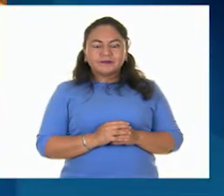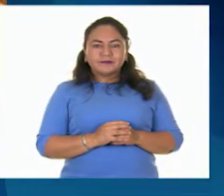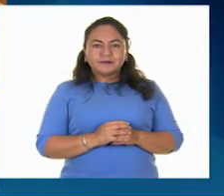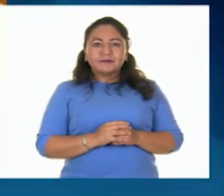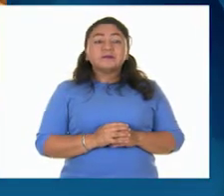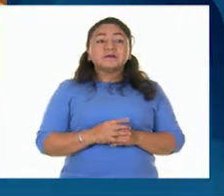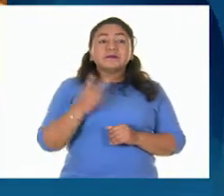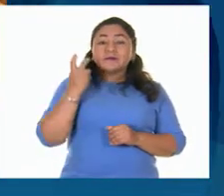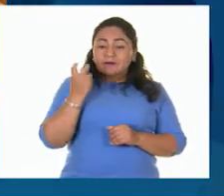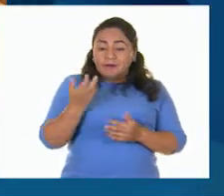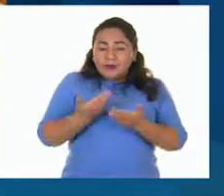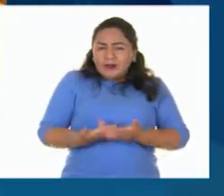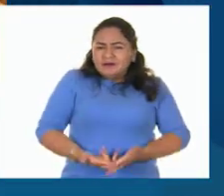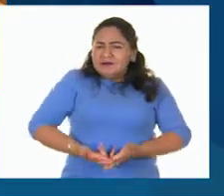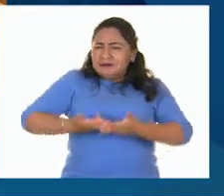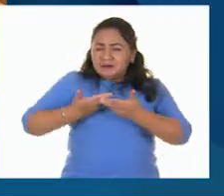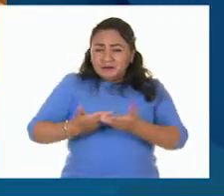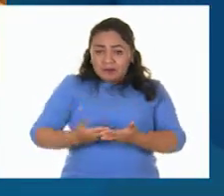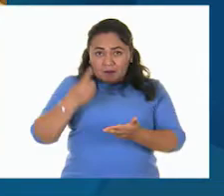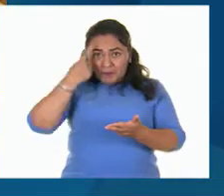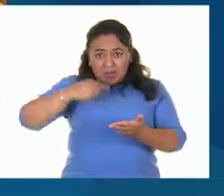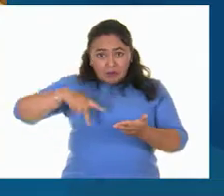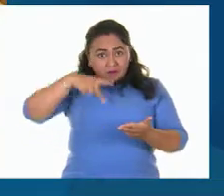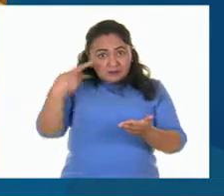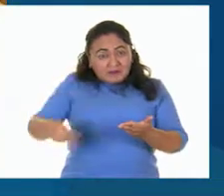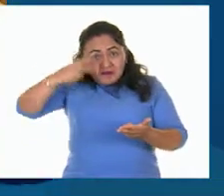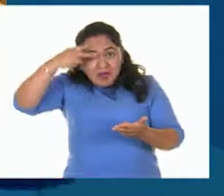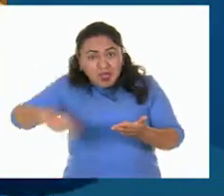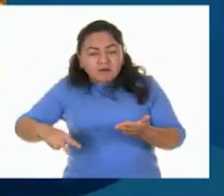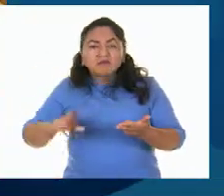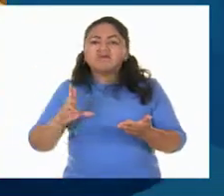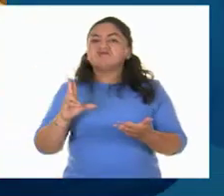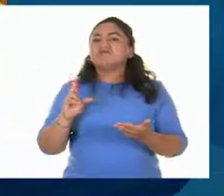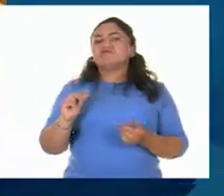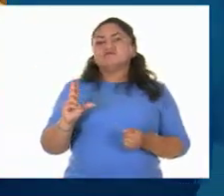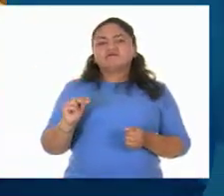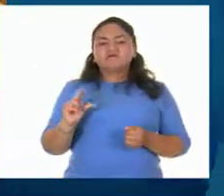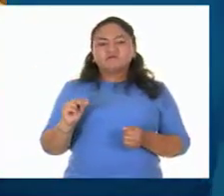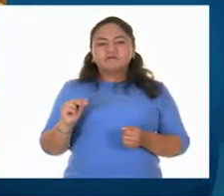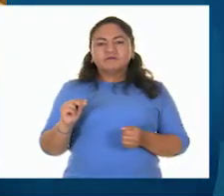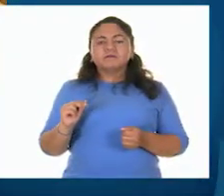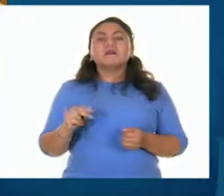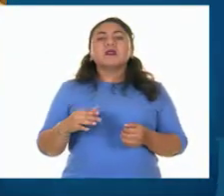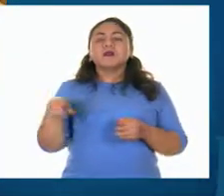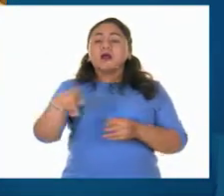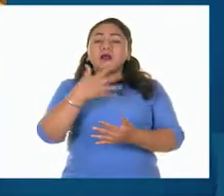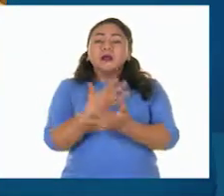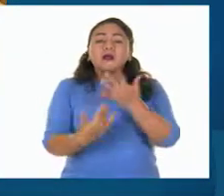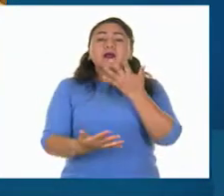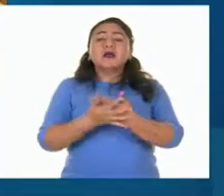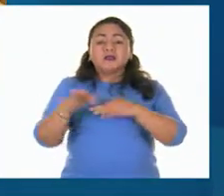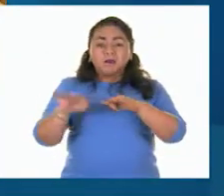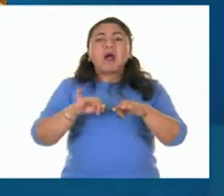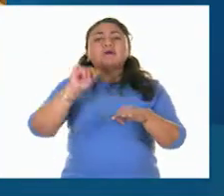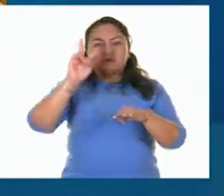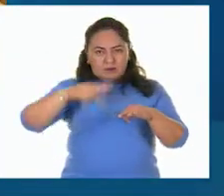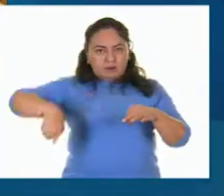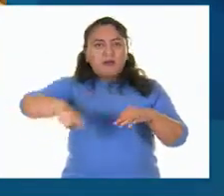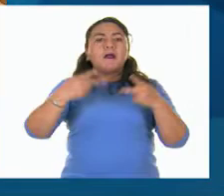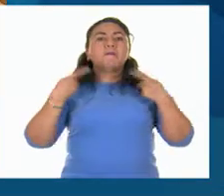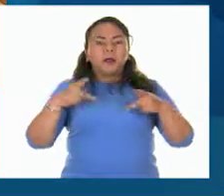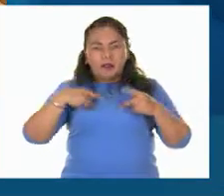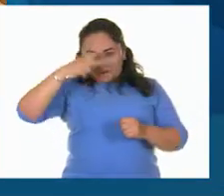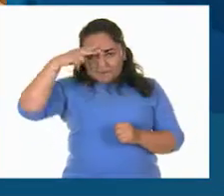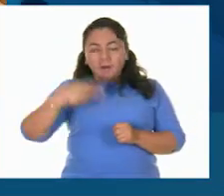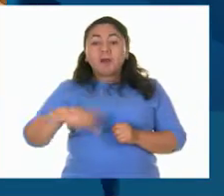Pero aquella riqueza no era para los mexicanos. La fuerza de trabajo sí era mexicana, pero